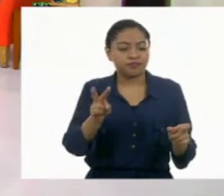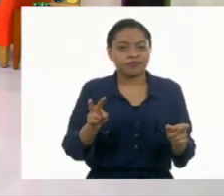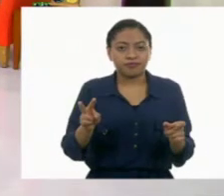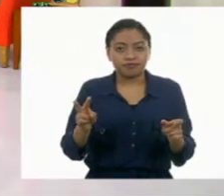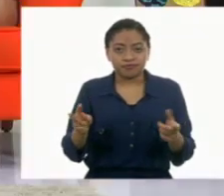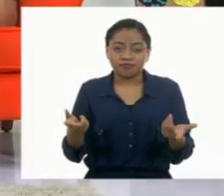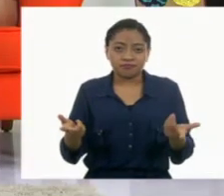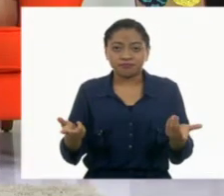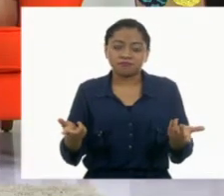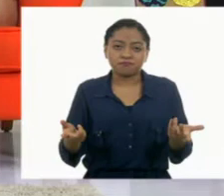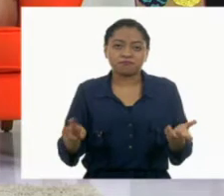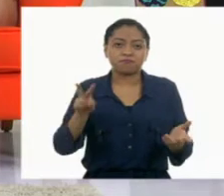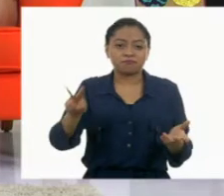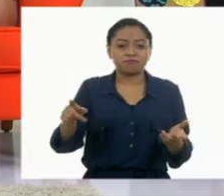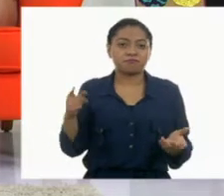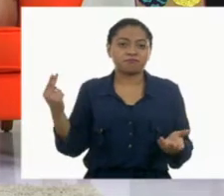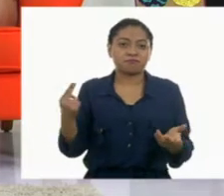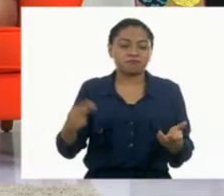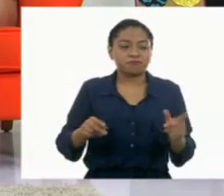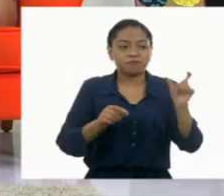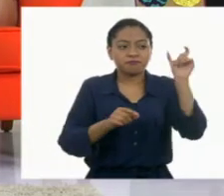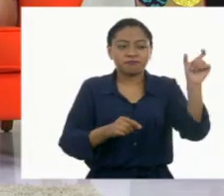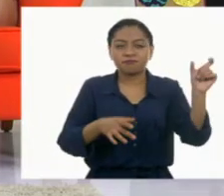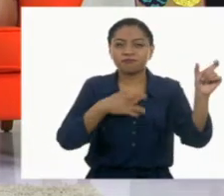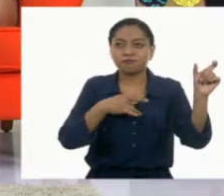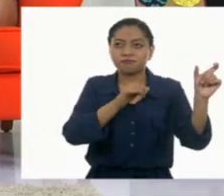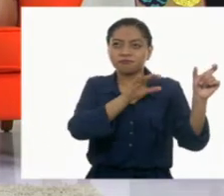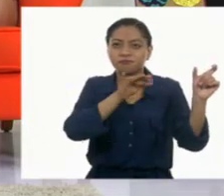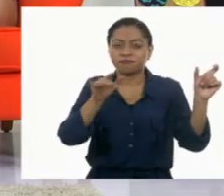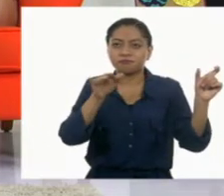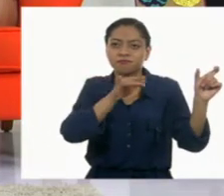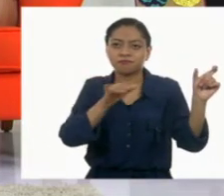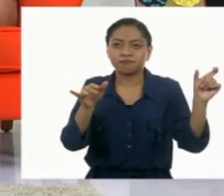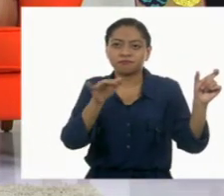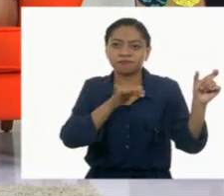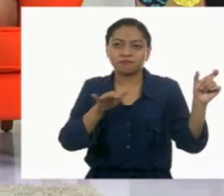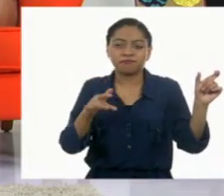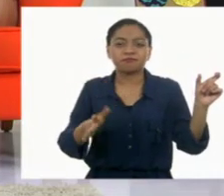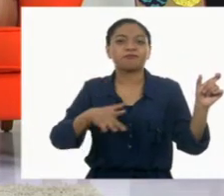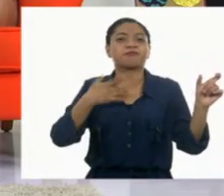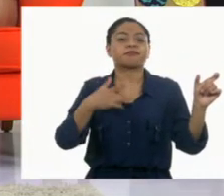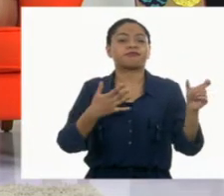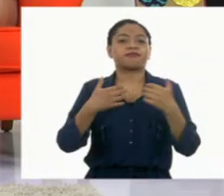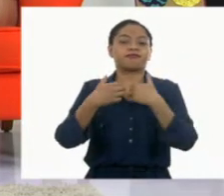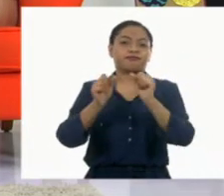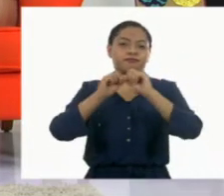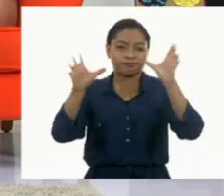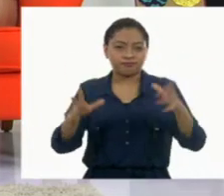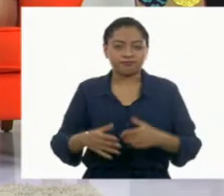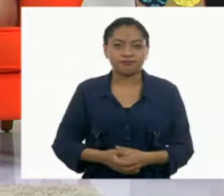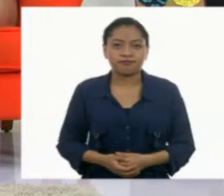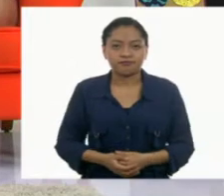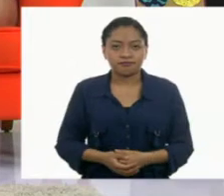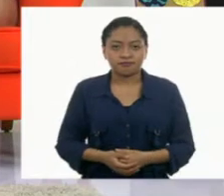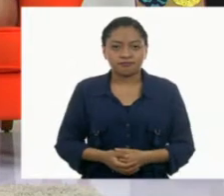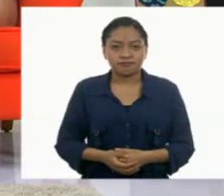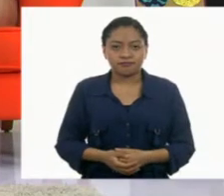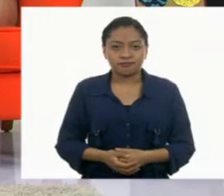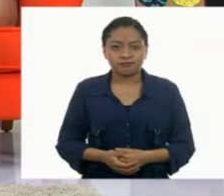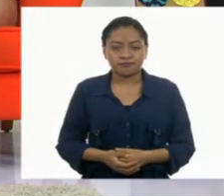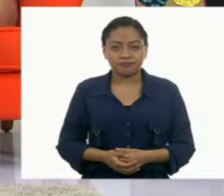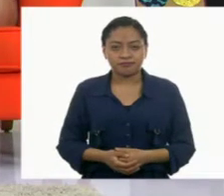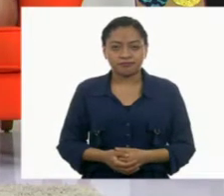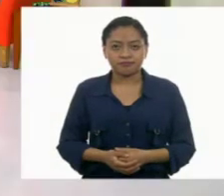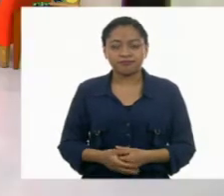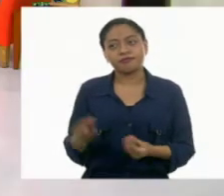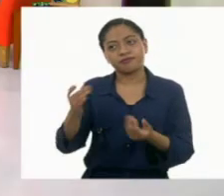identifiquen qué va, si va una suma, una resta, y sean muy identificables con su agudeza visual. Okay. Muchas